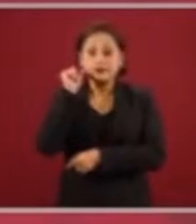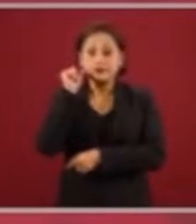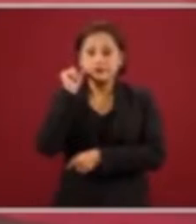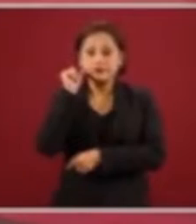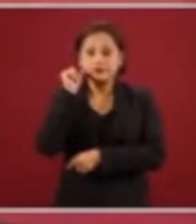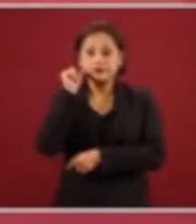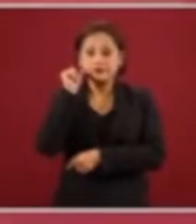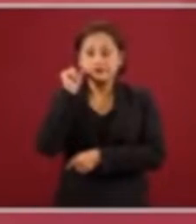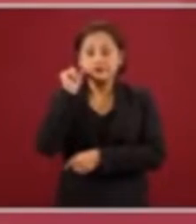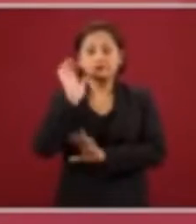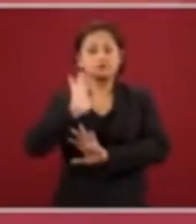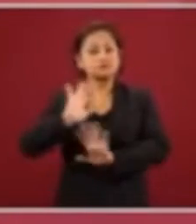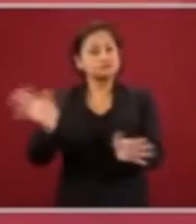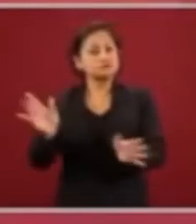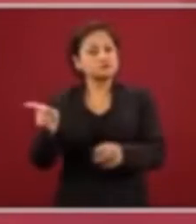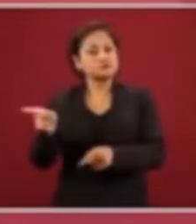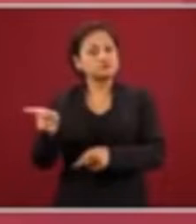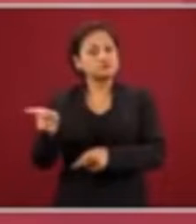se impuso